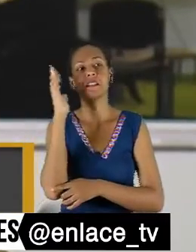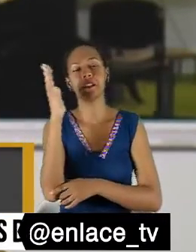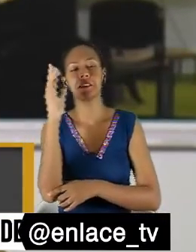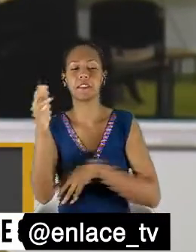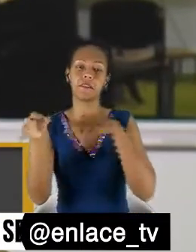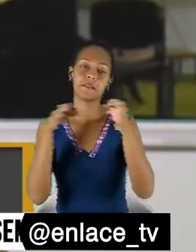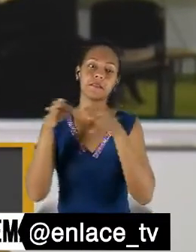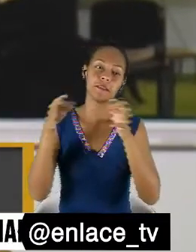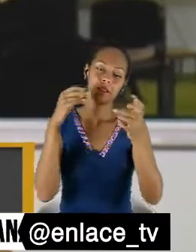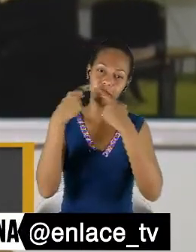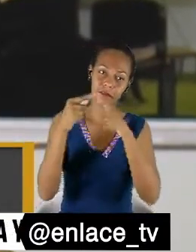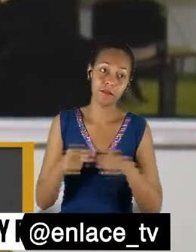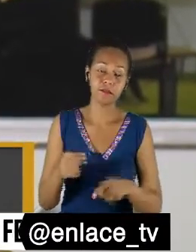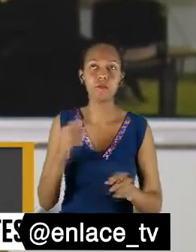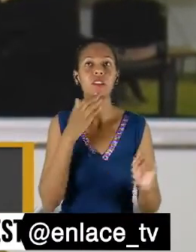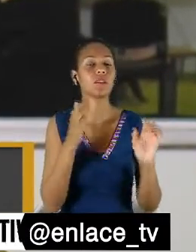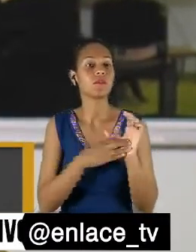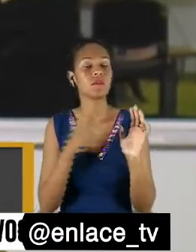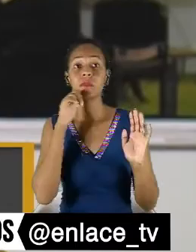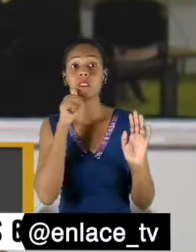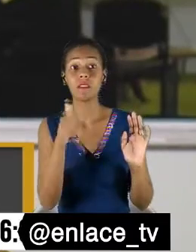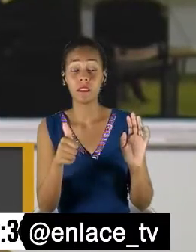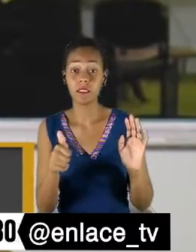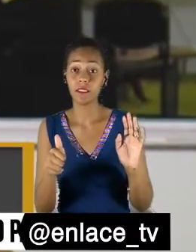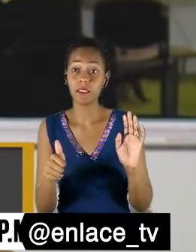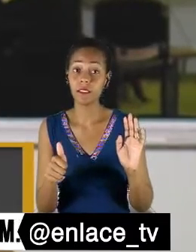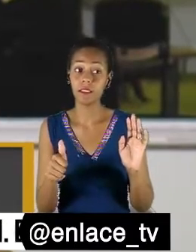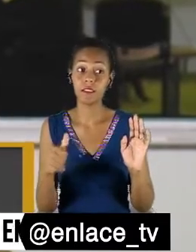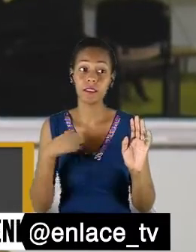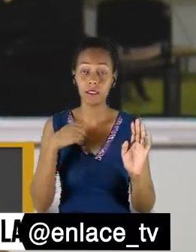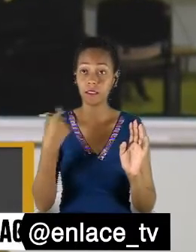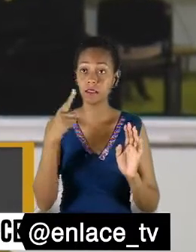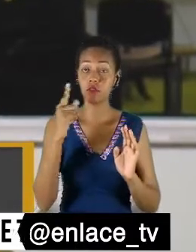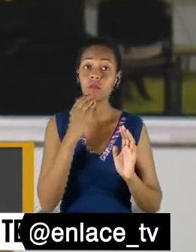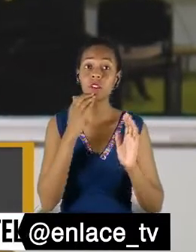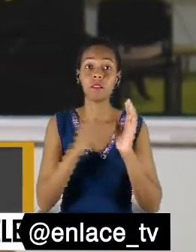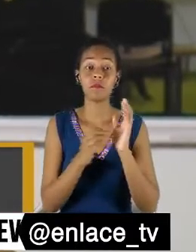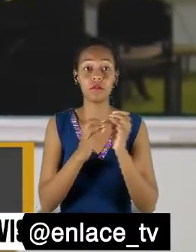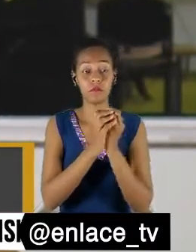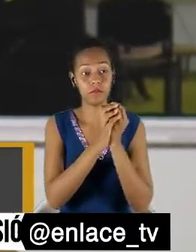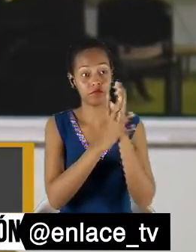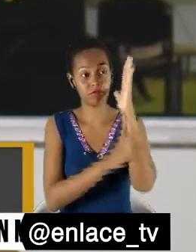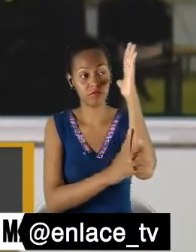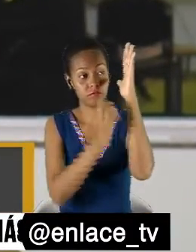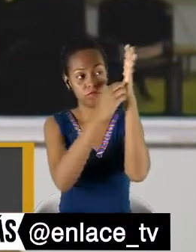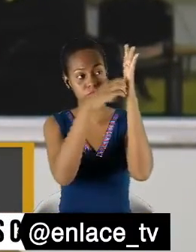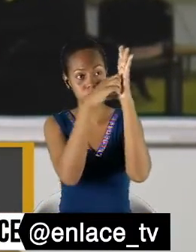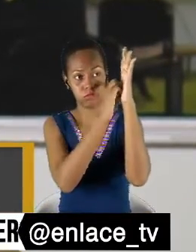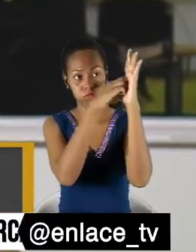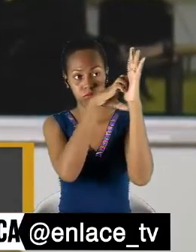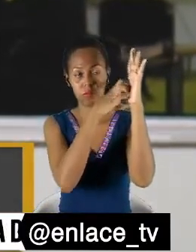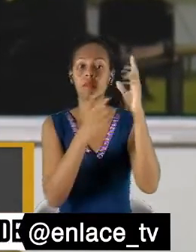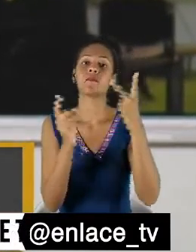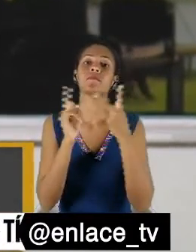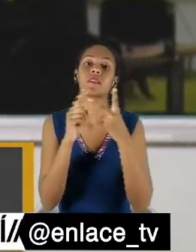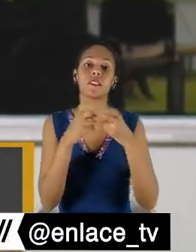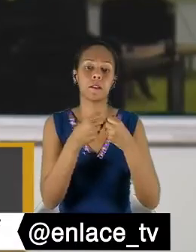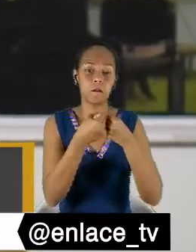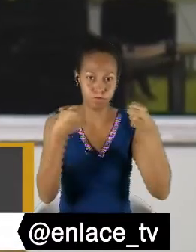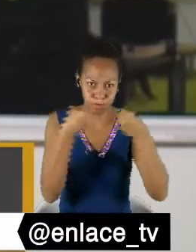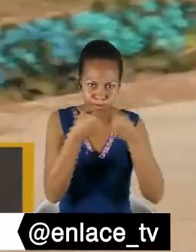tenemos toda la parte de palma, caucho, ovinos, producción de silo